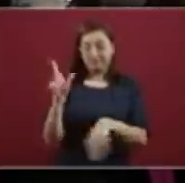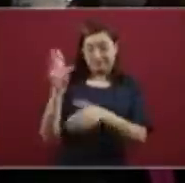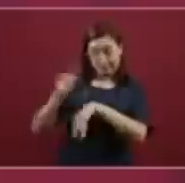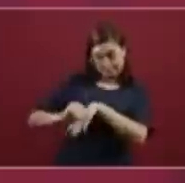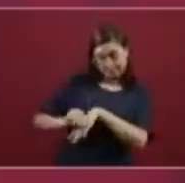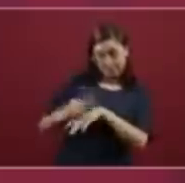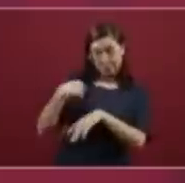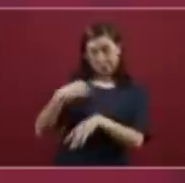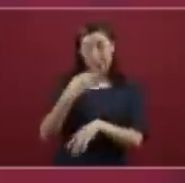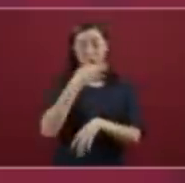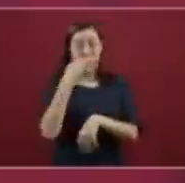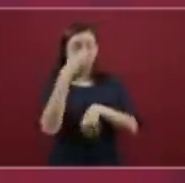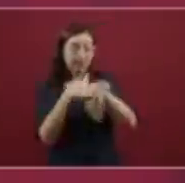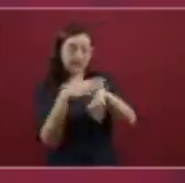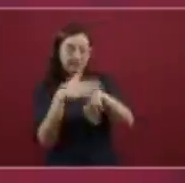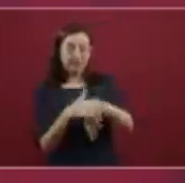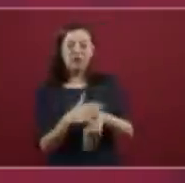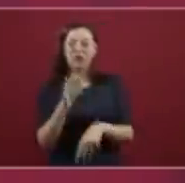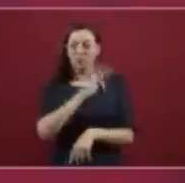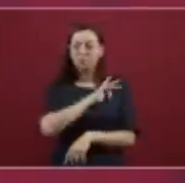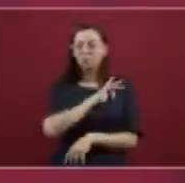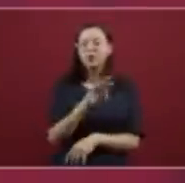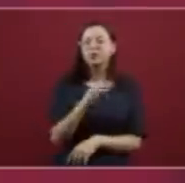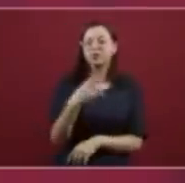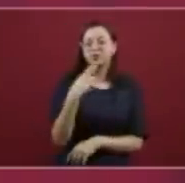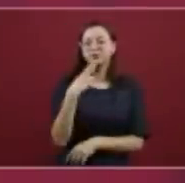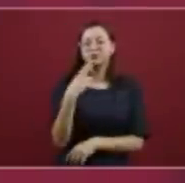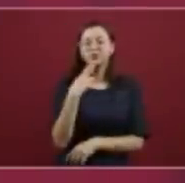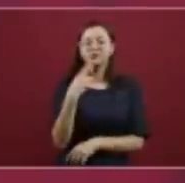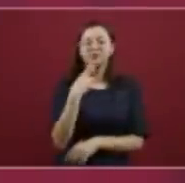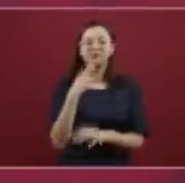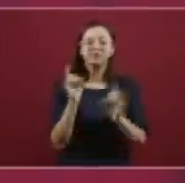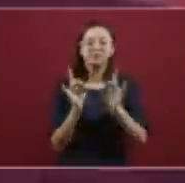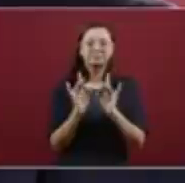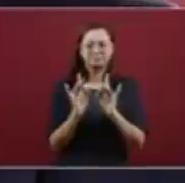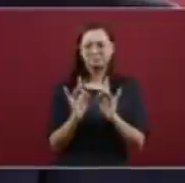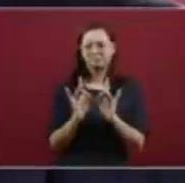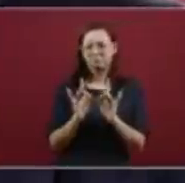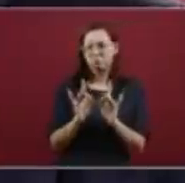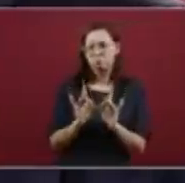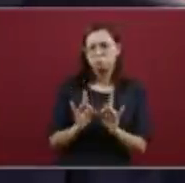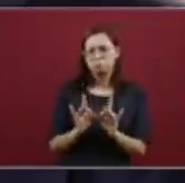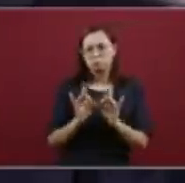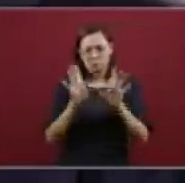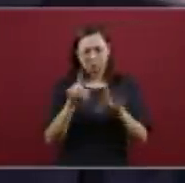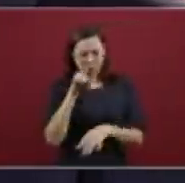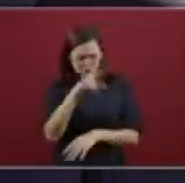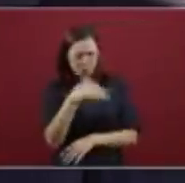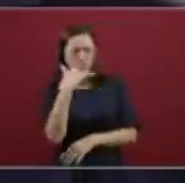de que yo use, si quieres corrupción,